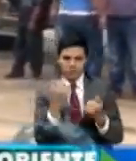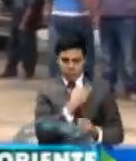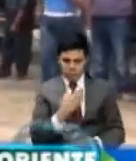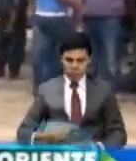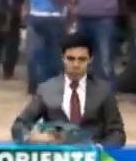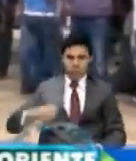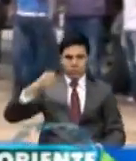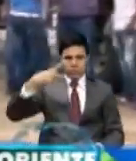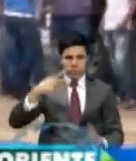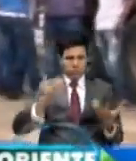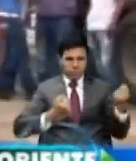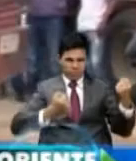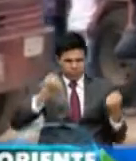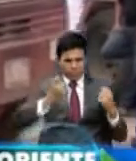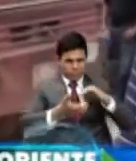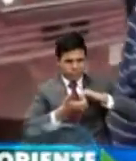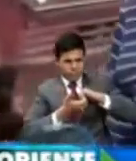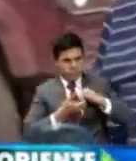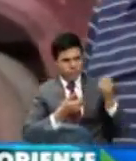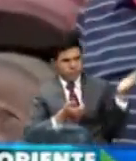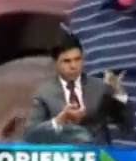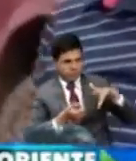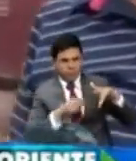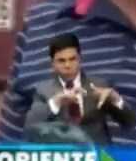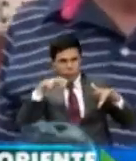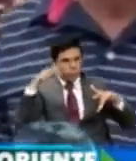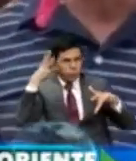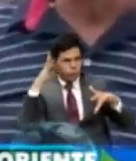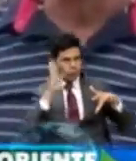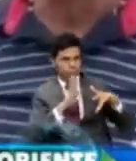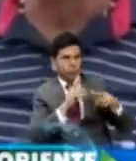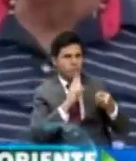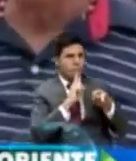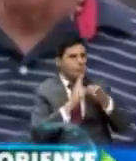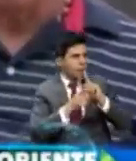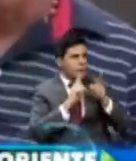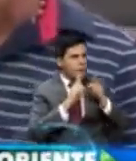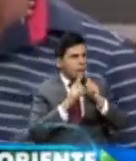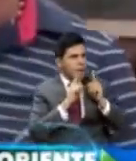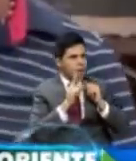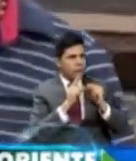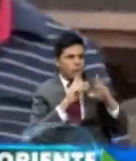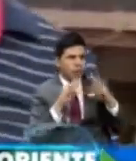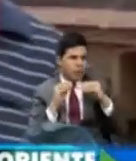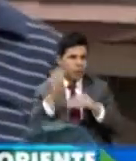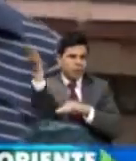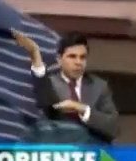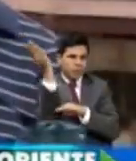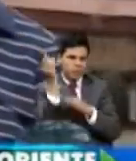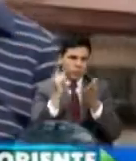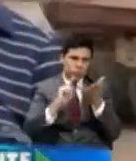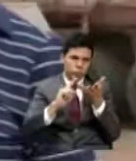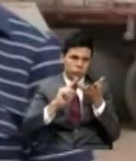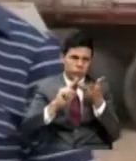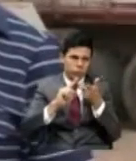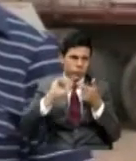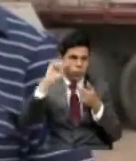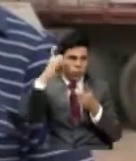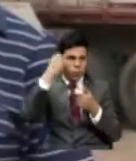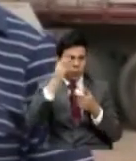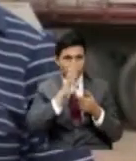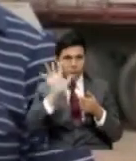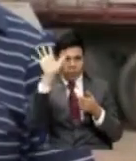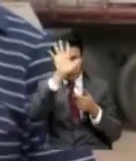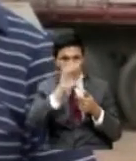vicepresidente de los camioneros del Norte de Santander, quien en estos momentos pues estará dialogando sobre esas peticiones que hacen directamente al gobierno nacional y que no se